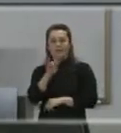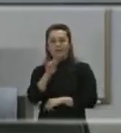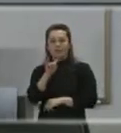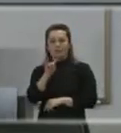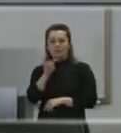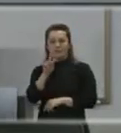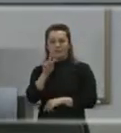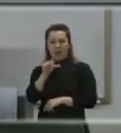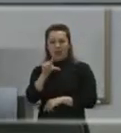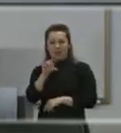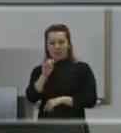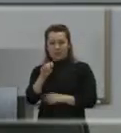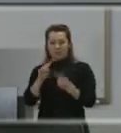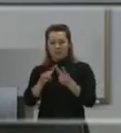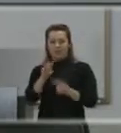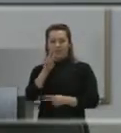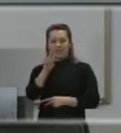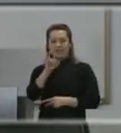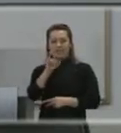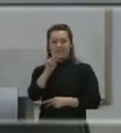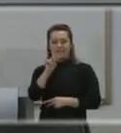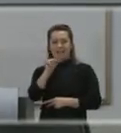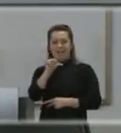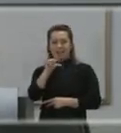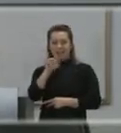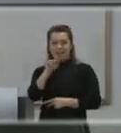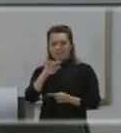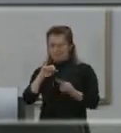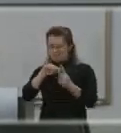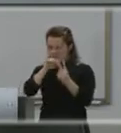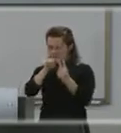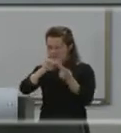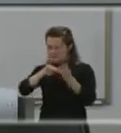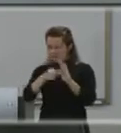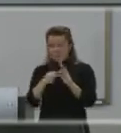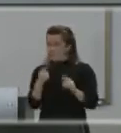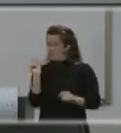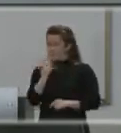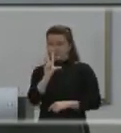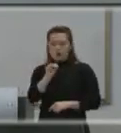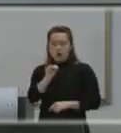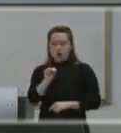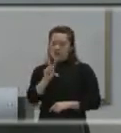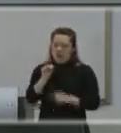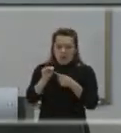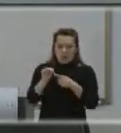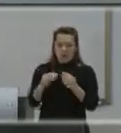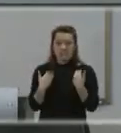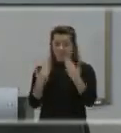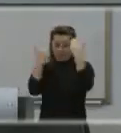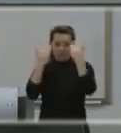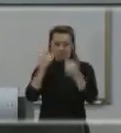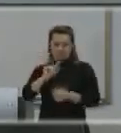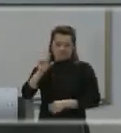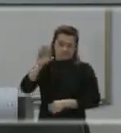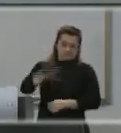inválido, que significa menos válido, significa no válido, discapacitado también,